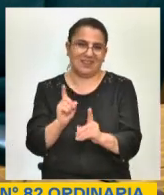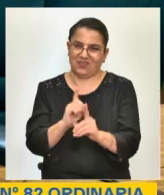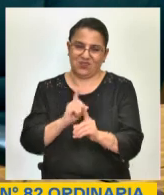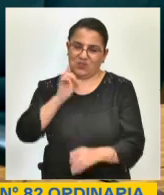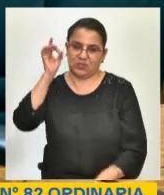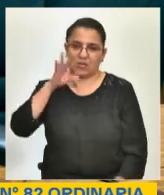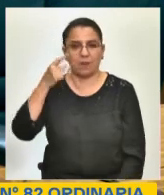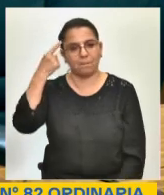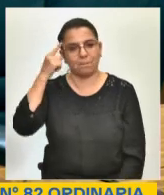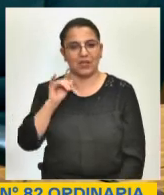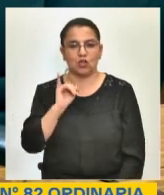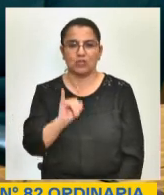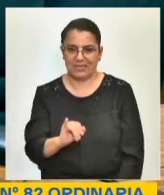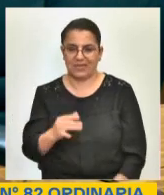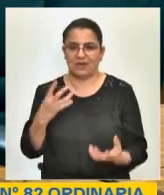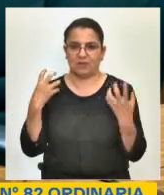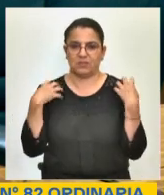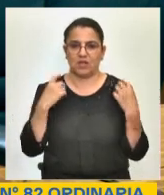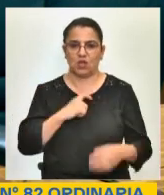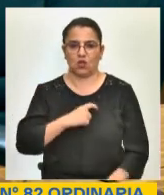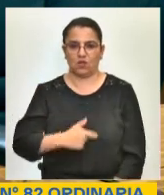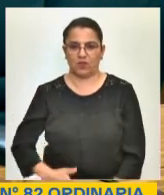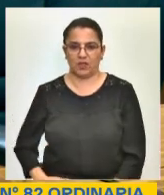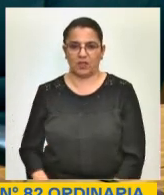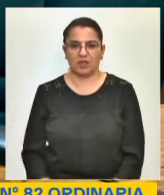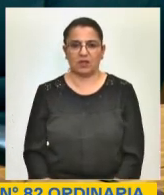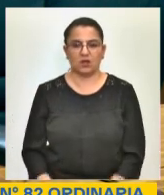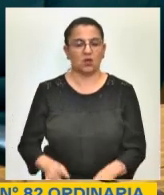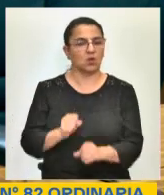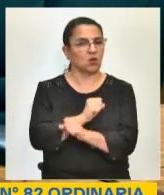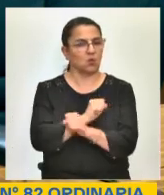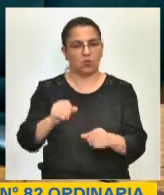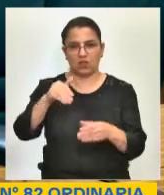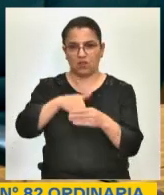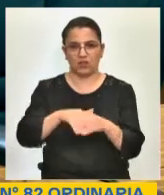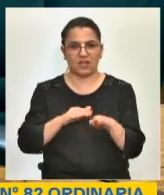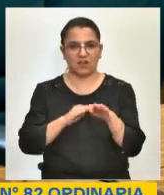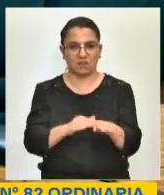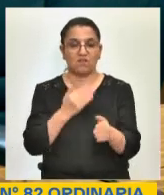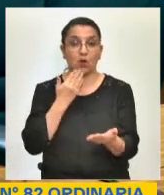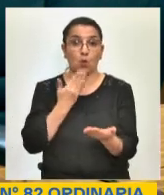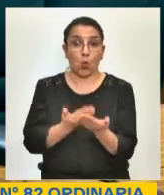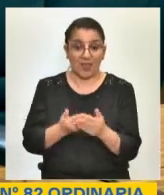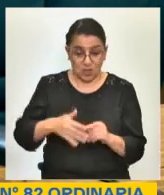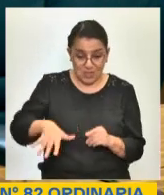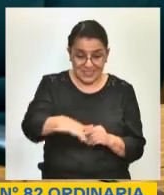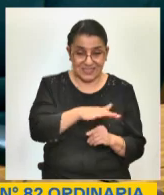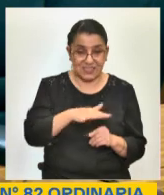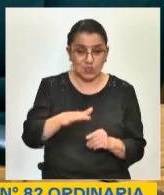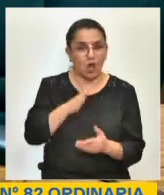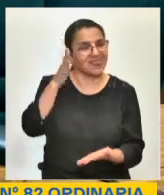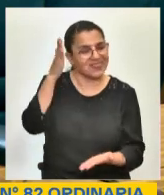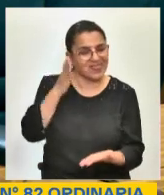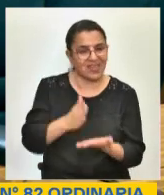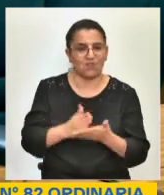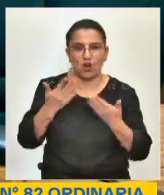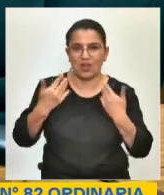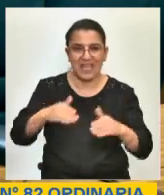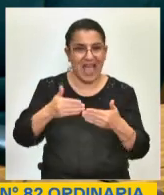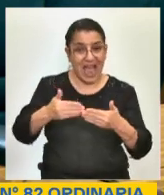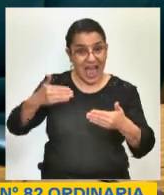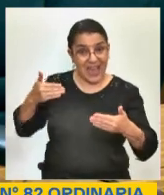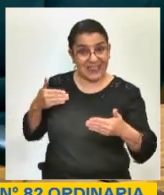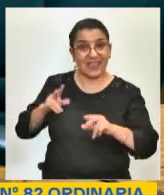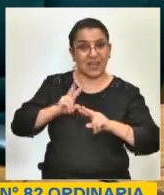pero sí es responsabilidad del gobierno presidente y no puedo votar a favor cuando esto que debió haber sido ya